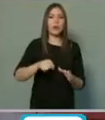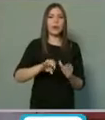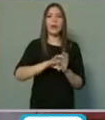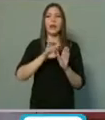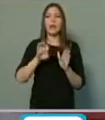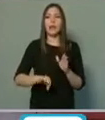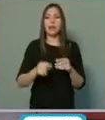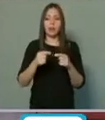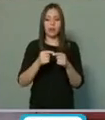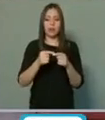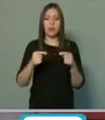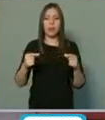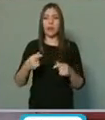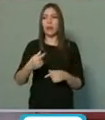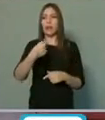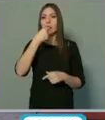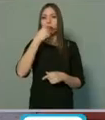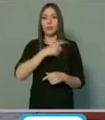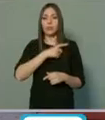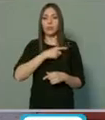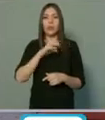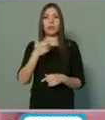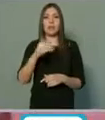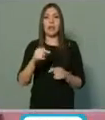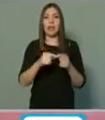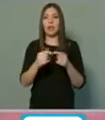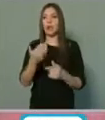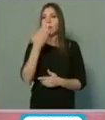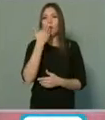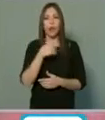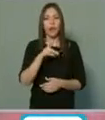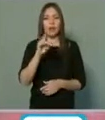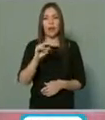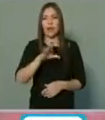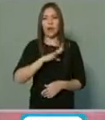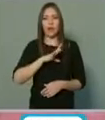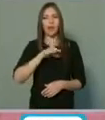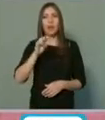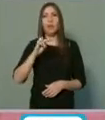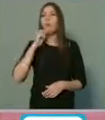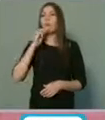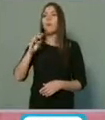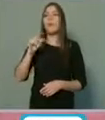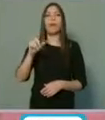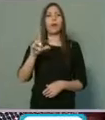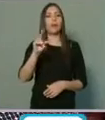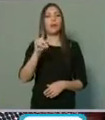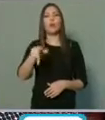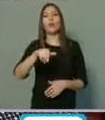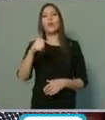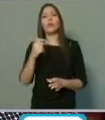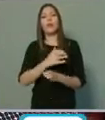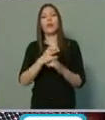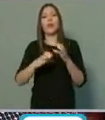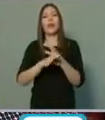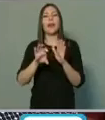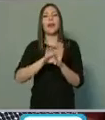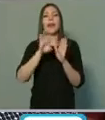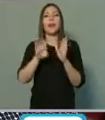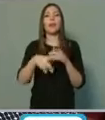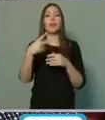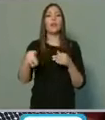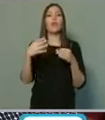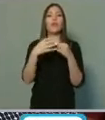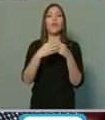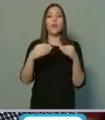una palanqueta de chía, por No te ejemplo. vas, exacto, no hay palanqueta de chía, no hay mole de chía, no, sino es algo que adicionamos, por ejemplo, a la